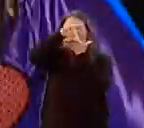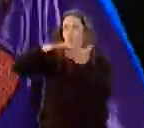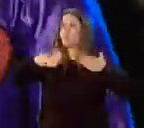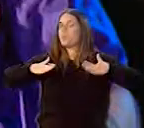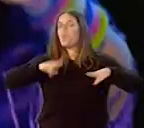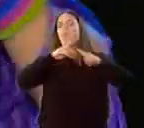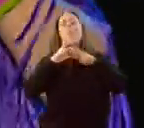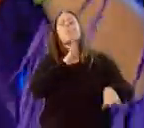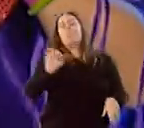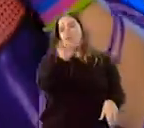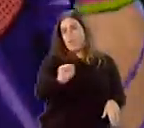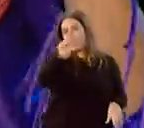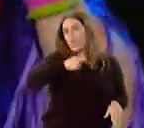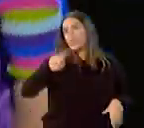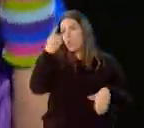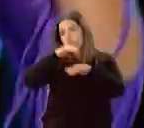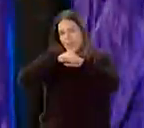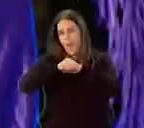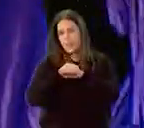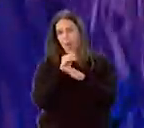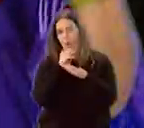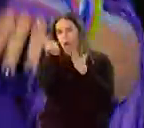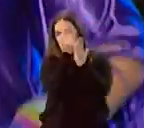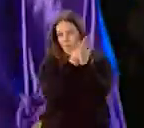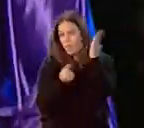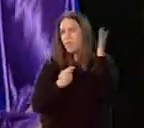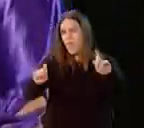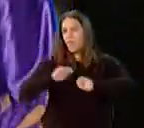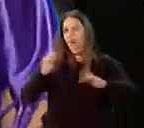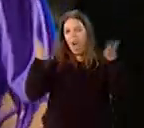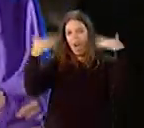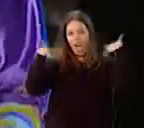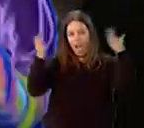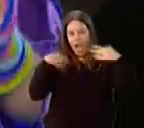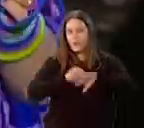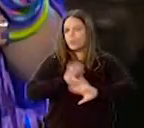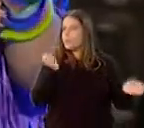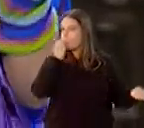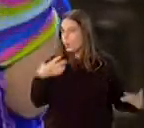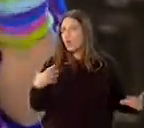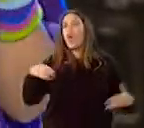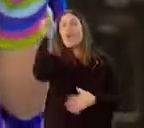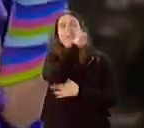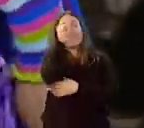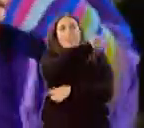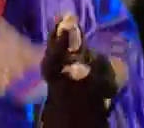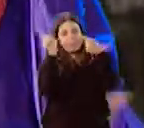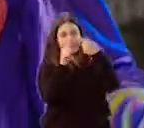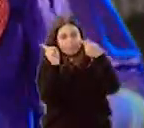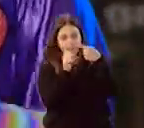cabrera a nuestro amigo nos tiene un poco acalorada bueno el primer tema que vamos a cantar